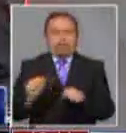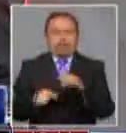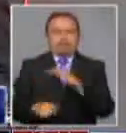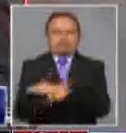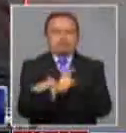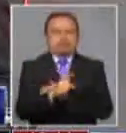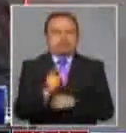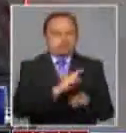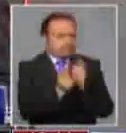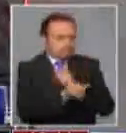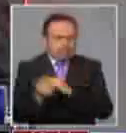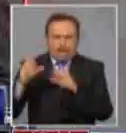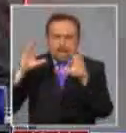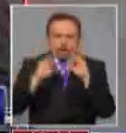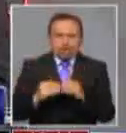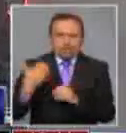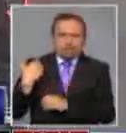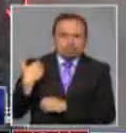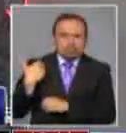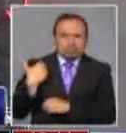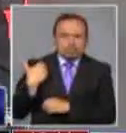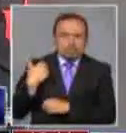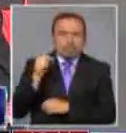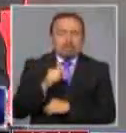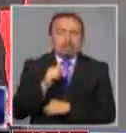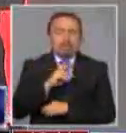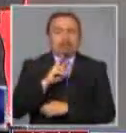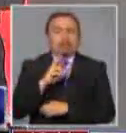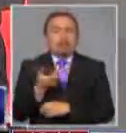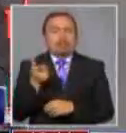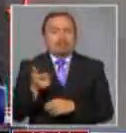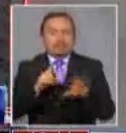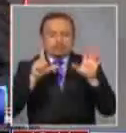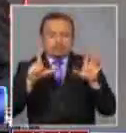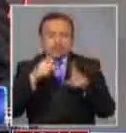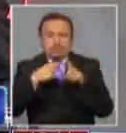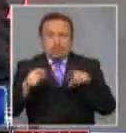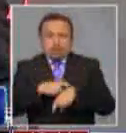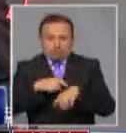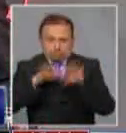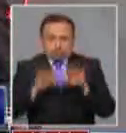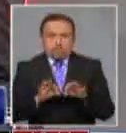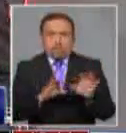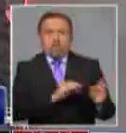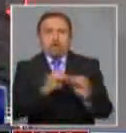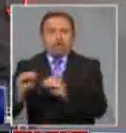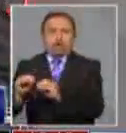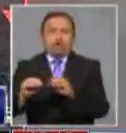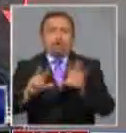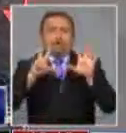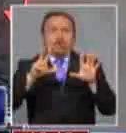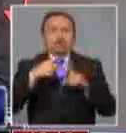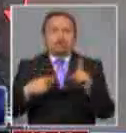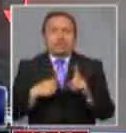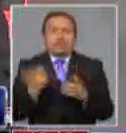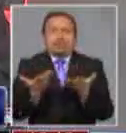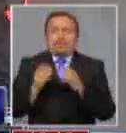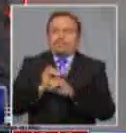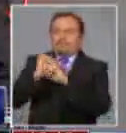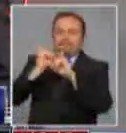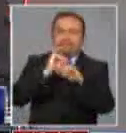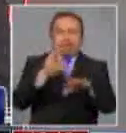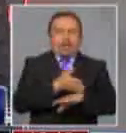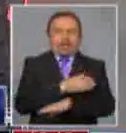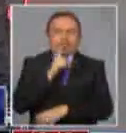que cambiaron anoche a medianoche fue el horario que estaba a las 7:30 y lo corrieron a las 88:30 y nosotros no tuvimos có avisar que